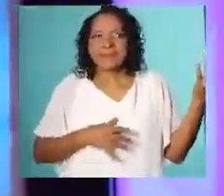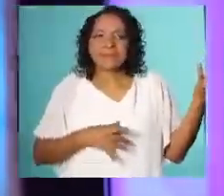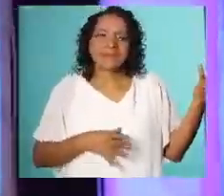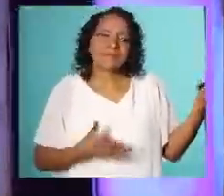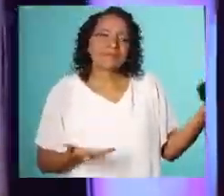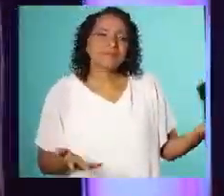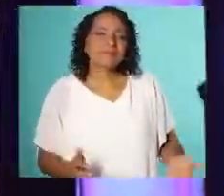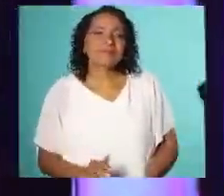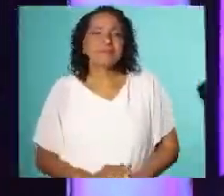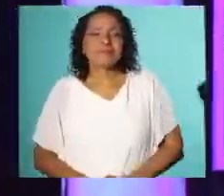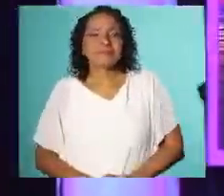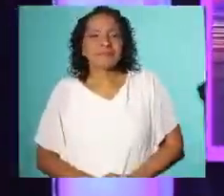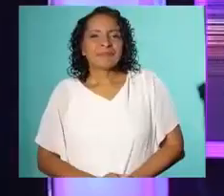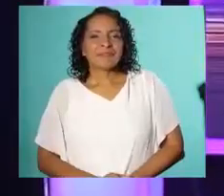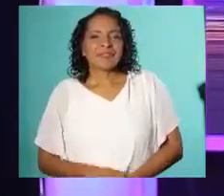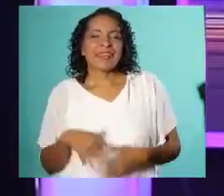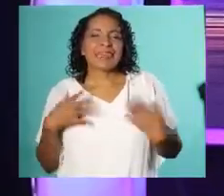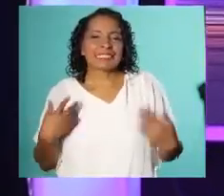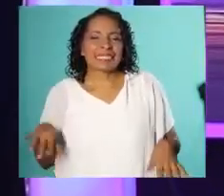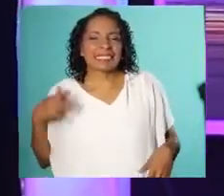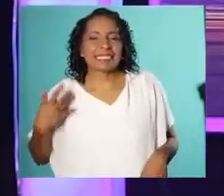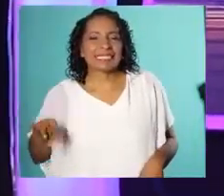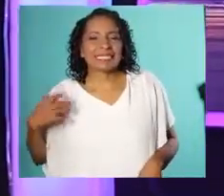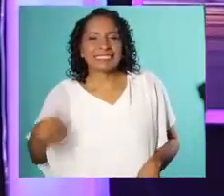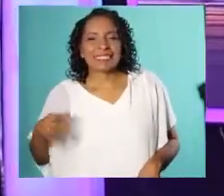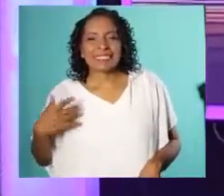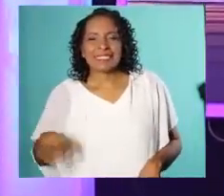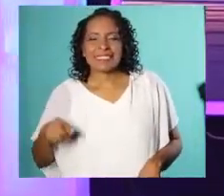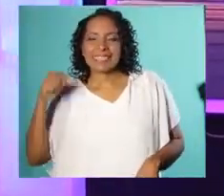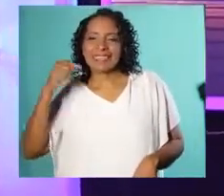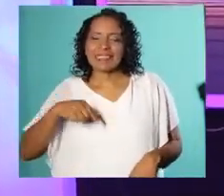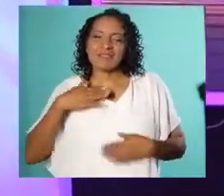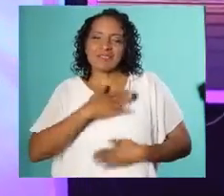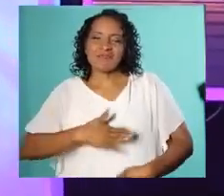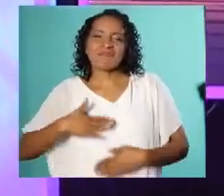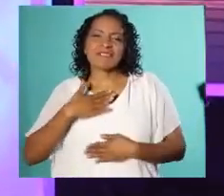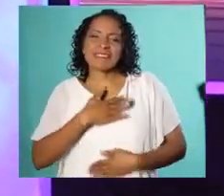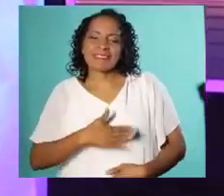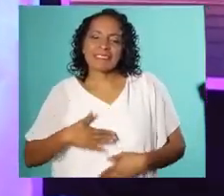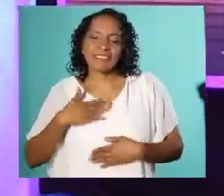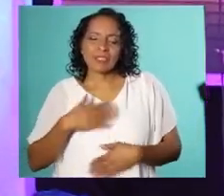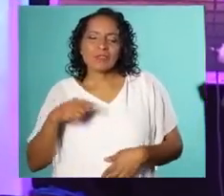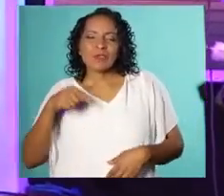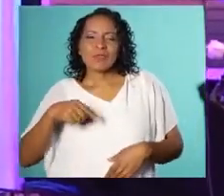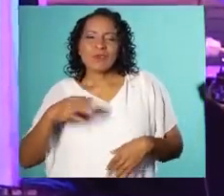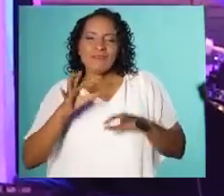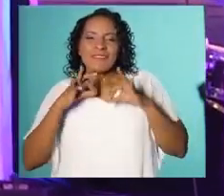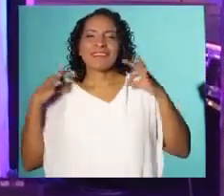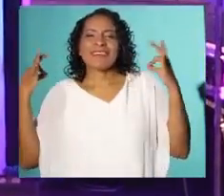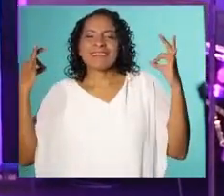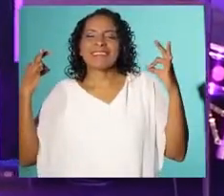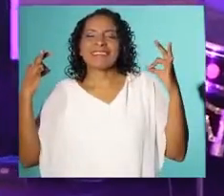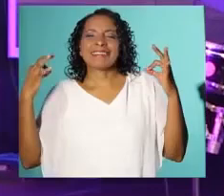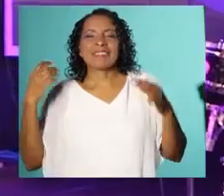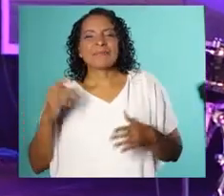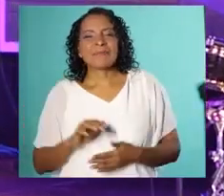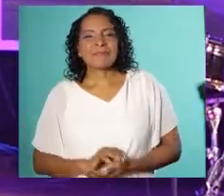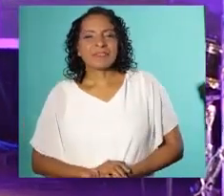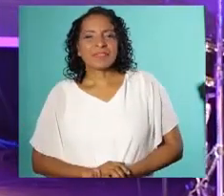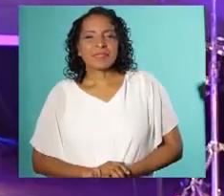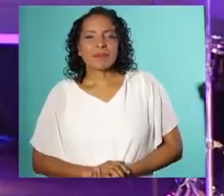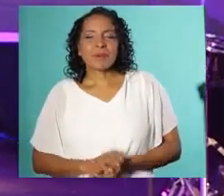Ay, ay, ay. Aquí estamos gozando, de verdad que estoy muy contento por la oportunidad de estar